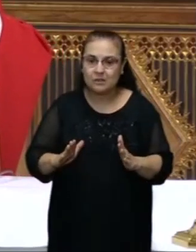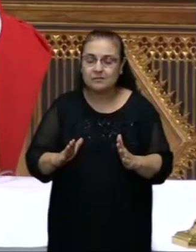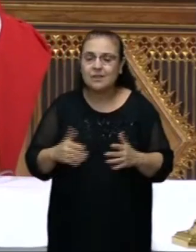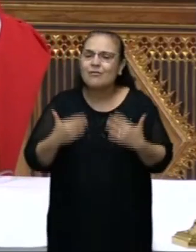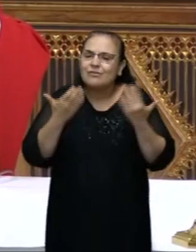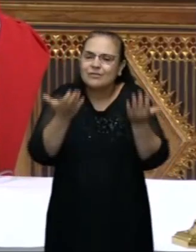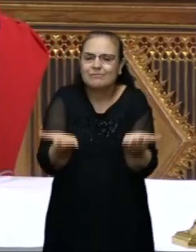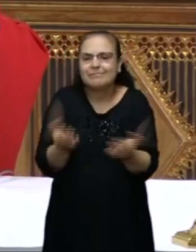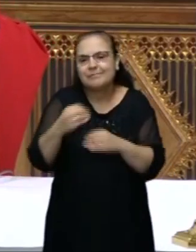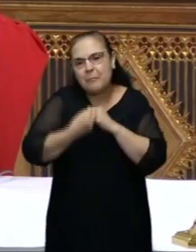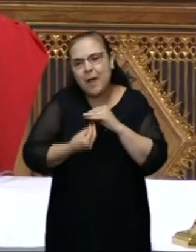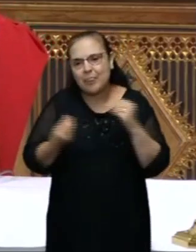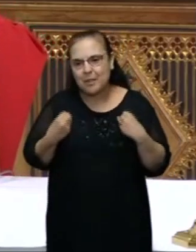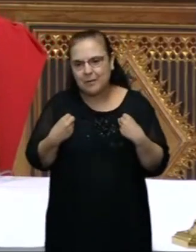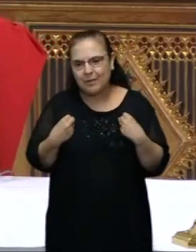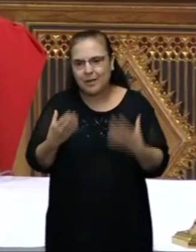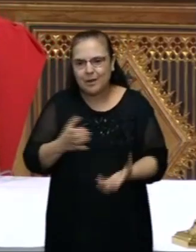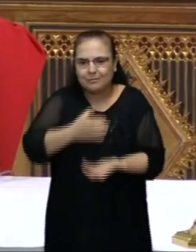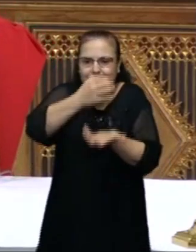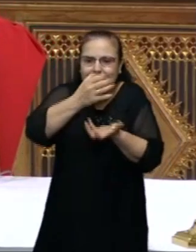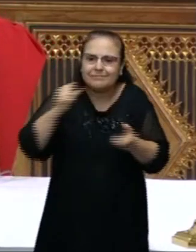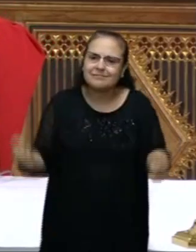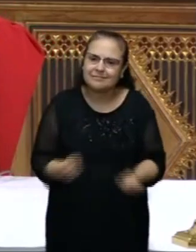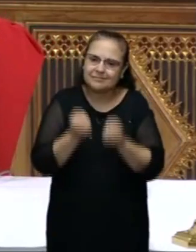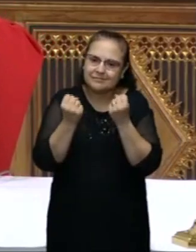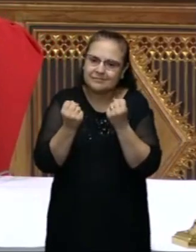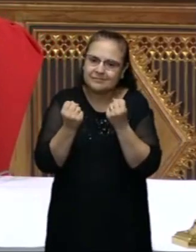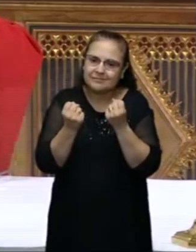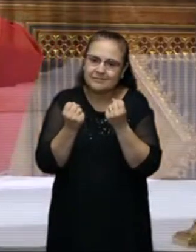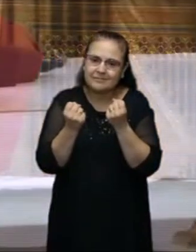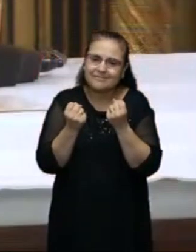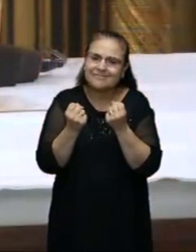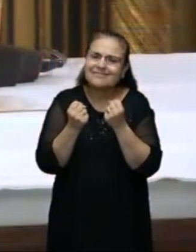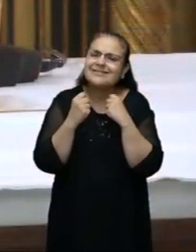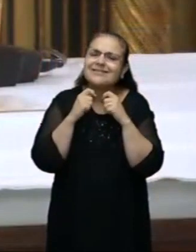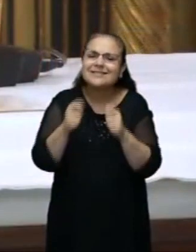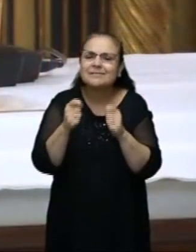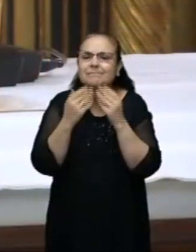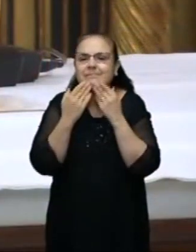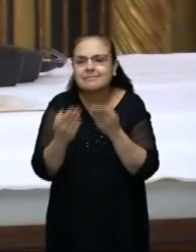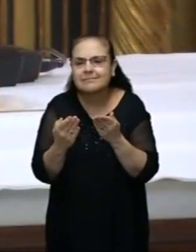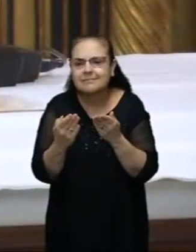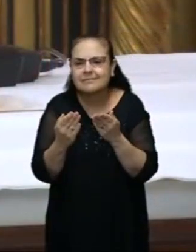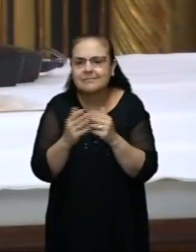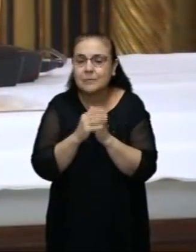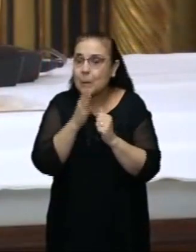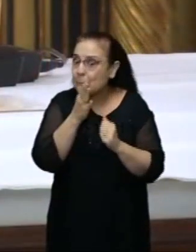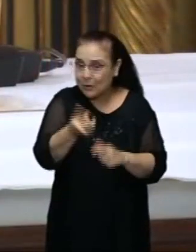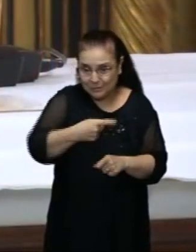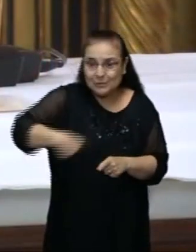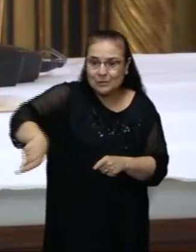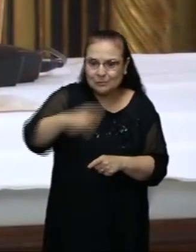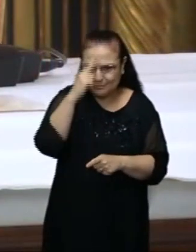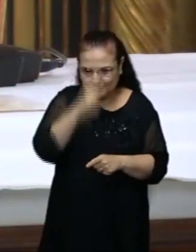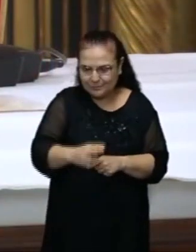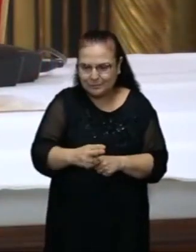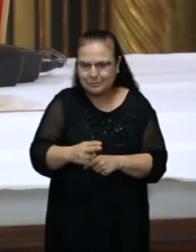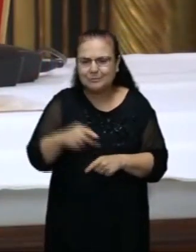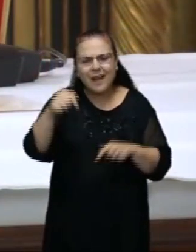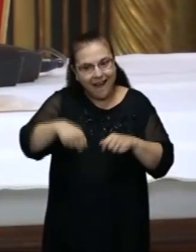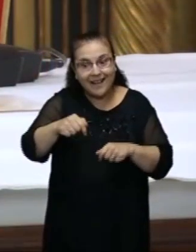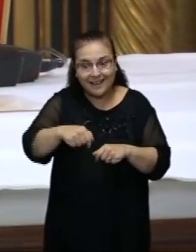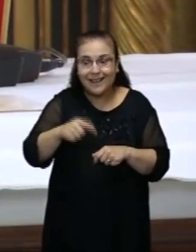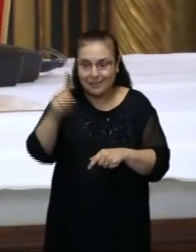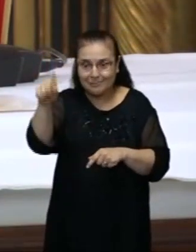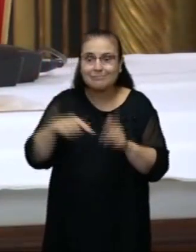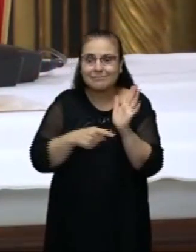te ofrecemos el pan de vida y el cáliz de salvación y te damos gracias porque nos haces dignos de estar aquí